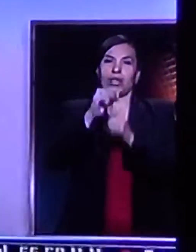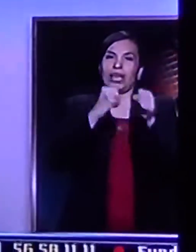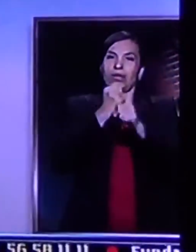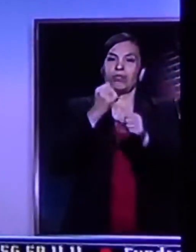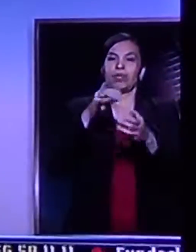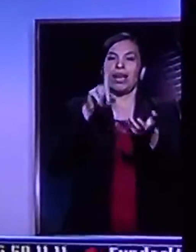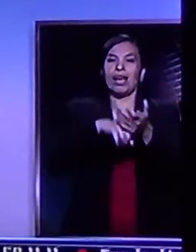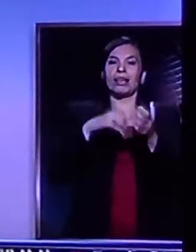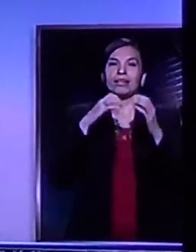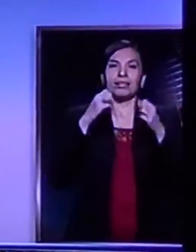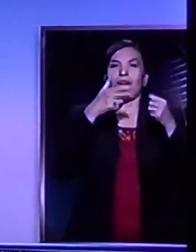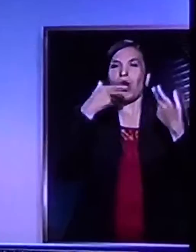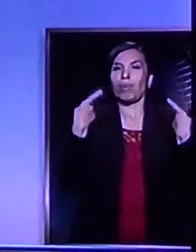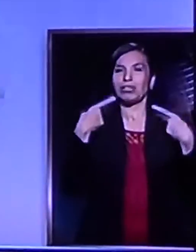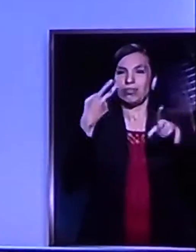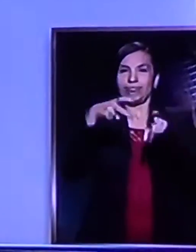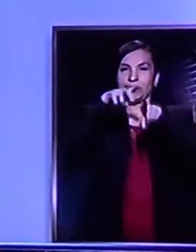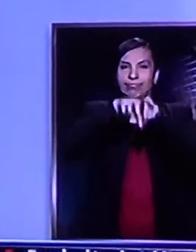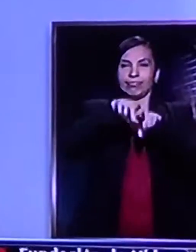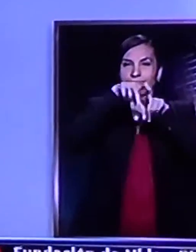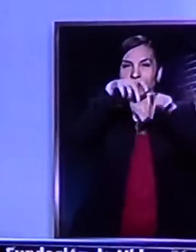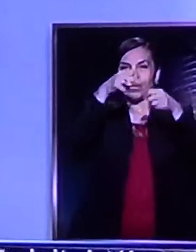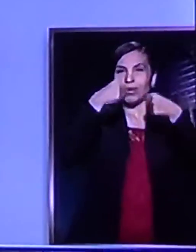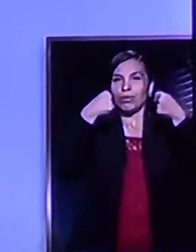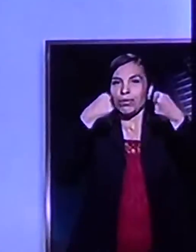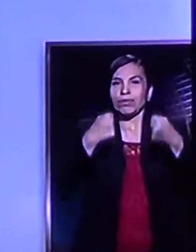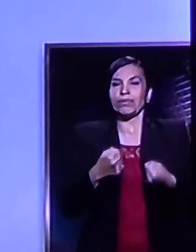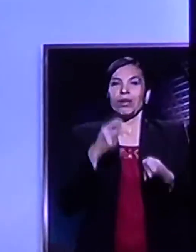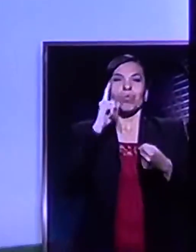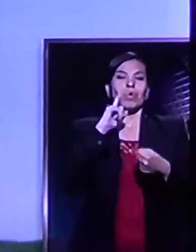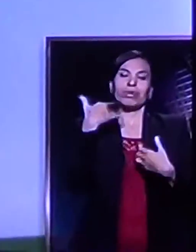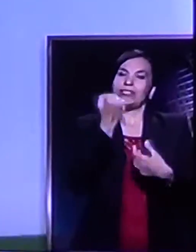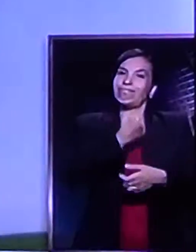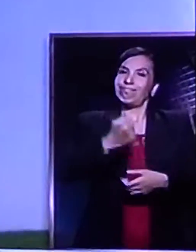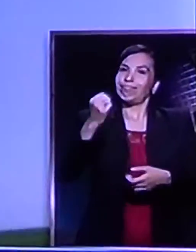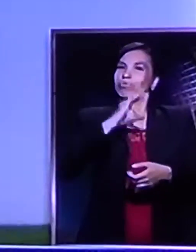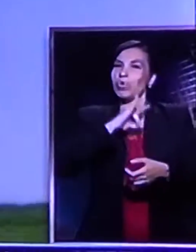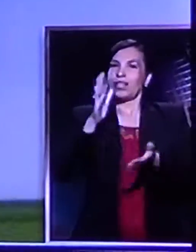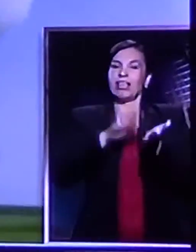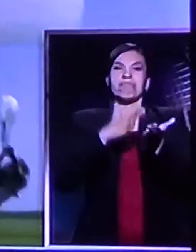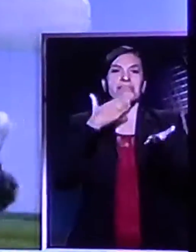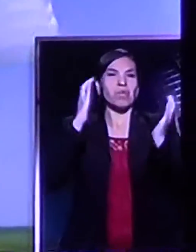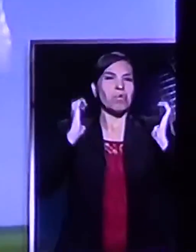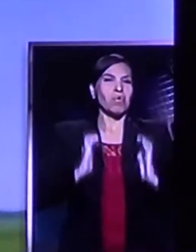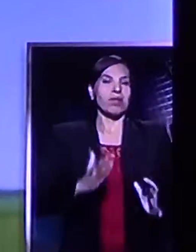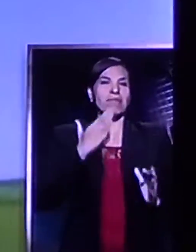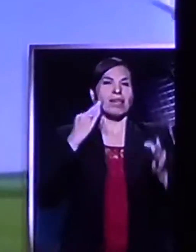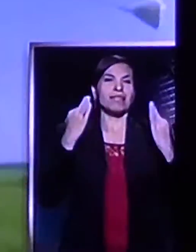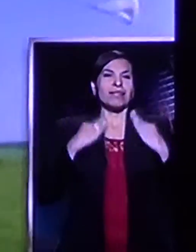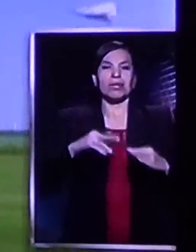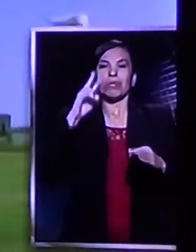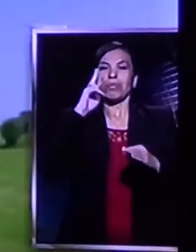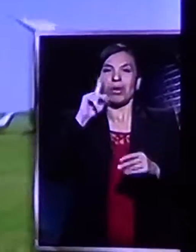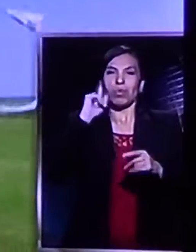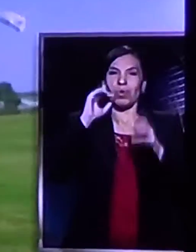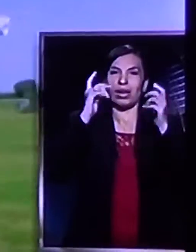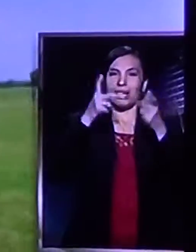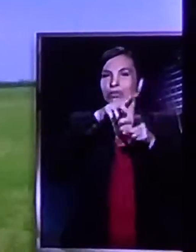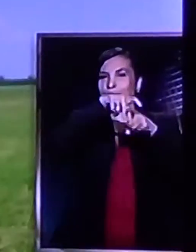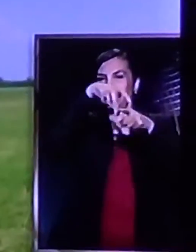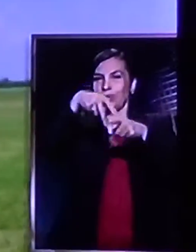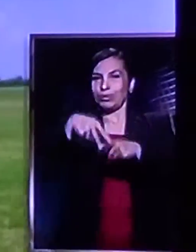lanzó agarrada de su instructor, pero ella es conocida por su excelente condición física. Aquí la vemos cómo